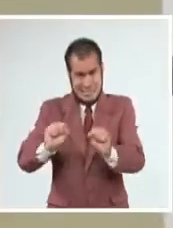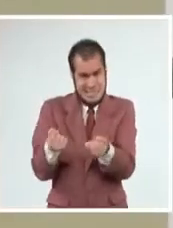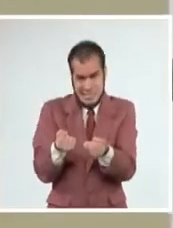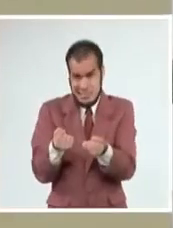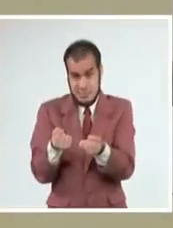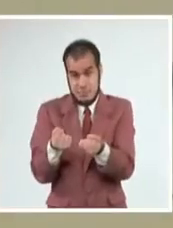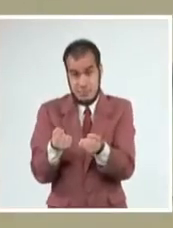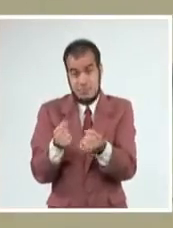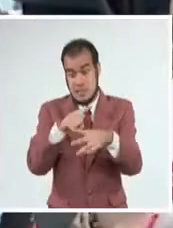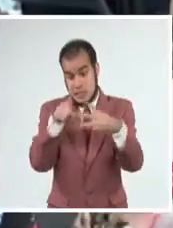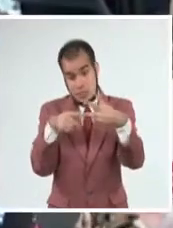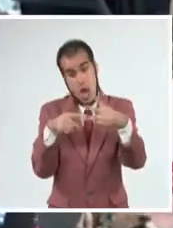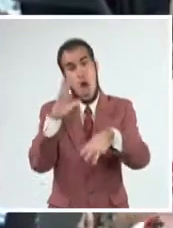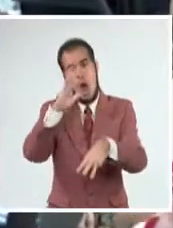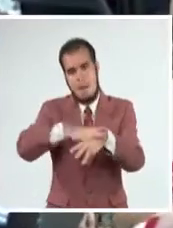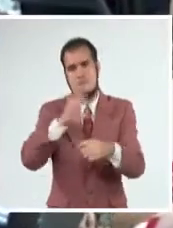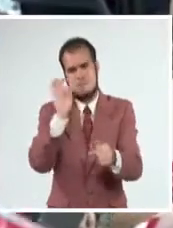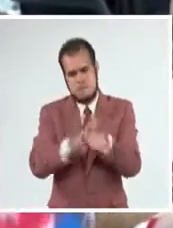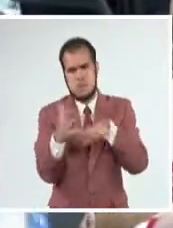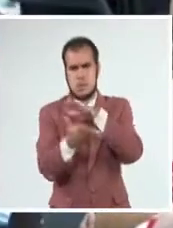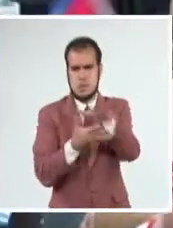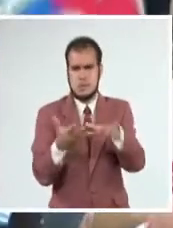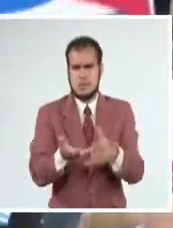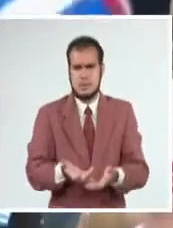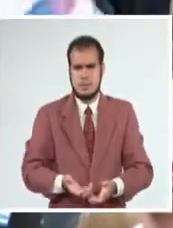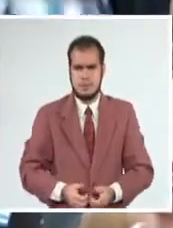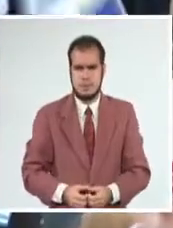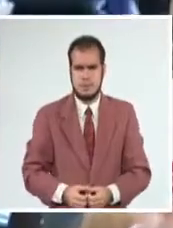mayor de las Antillas.